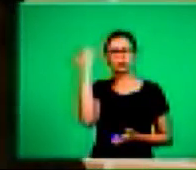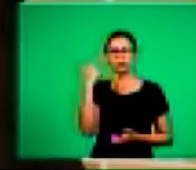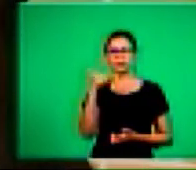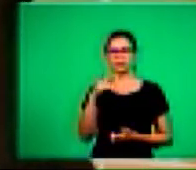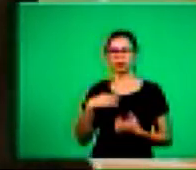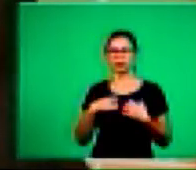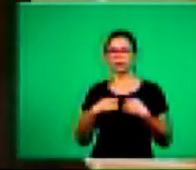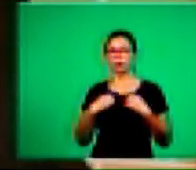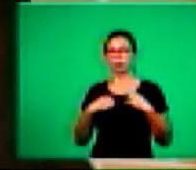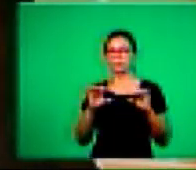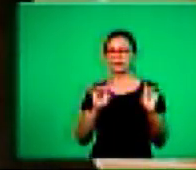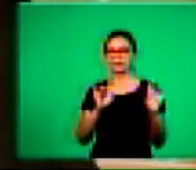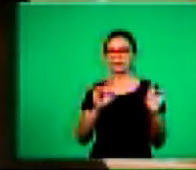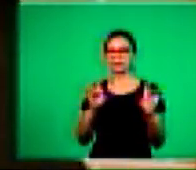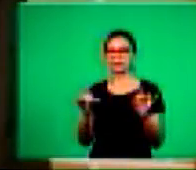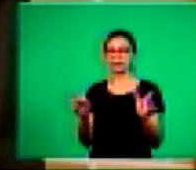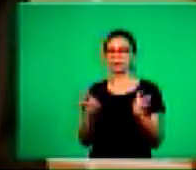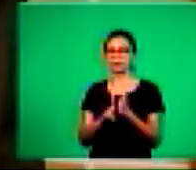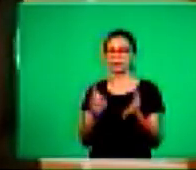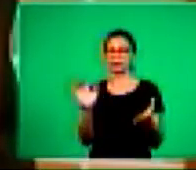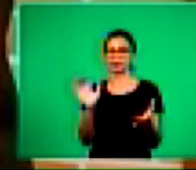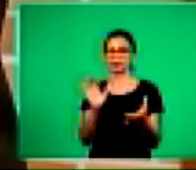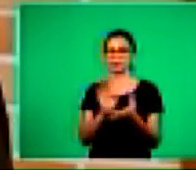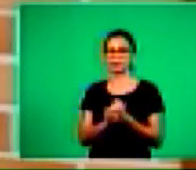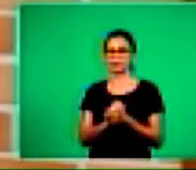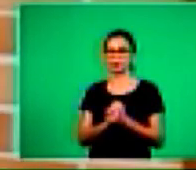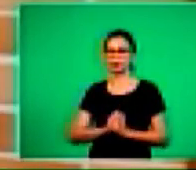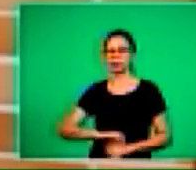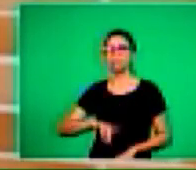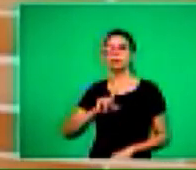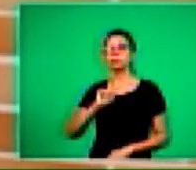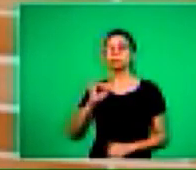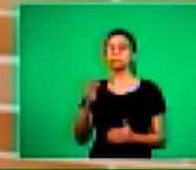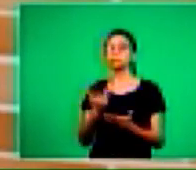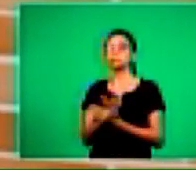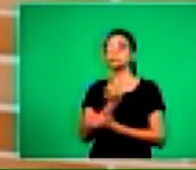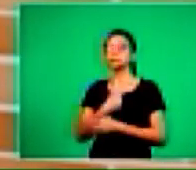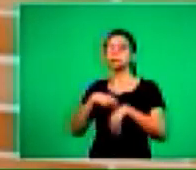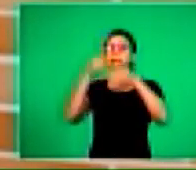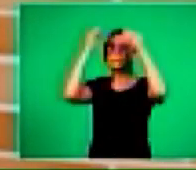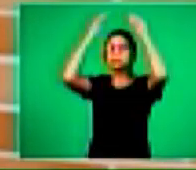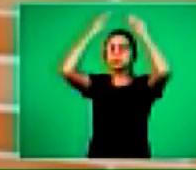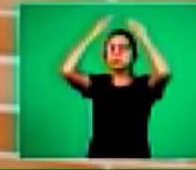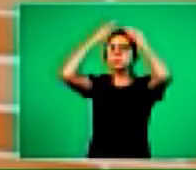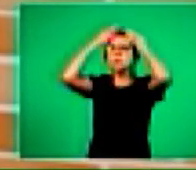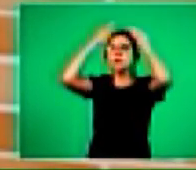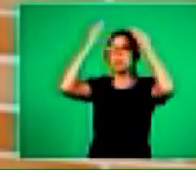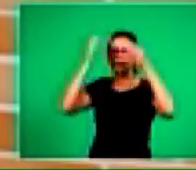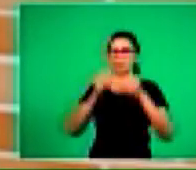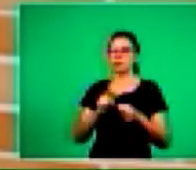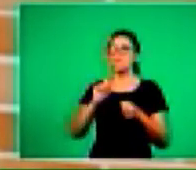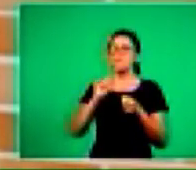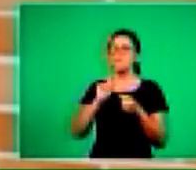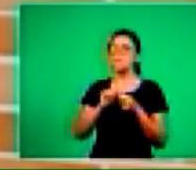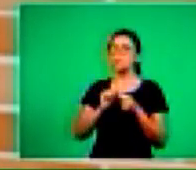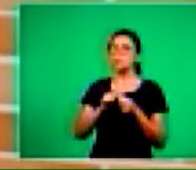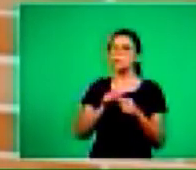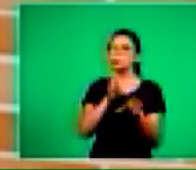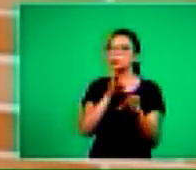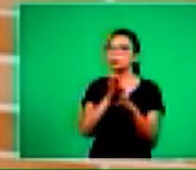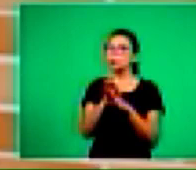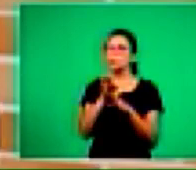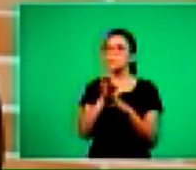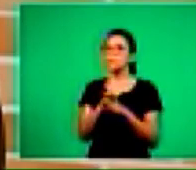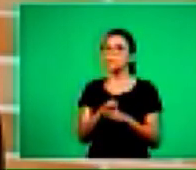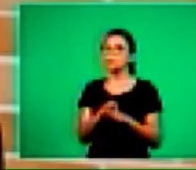él habló a aquellos que estaban allí él dio una recomendación yo quiero saber dónde está la diferencia cuando él habló en